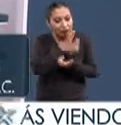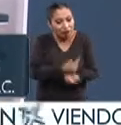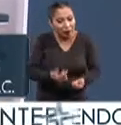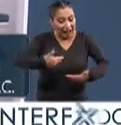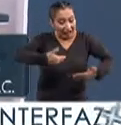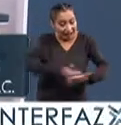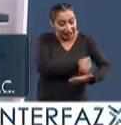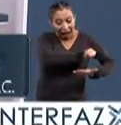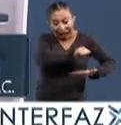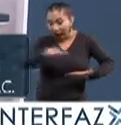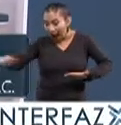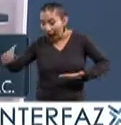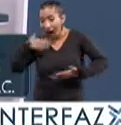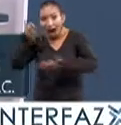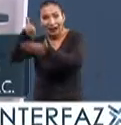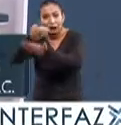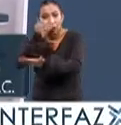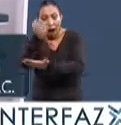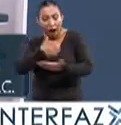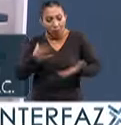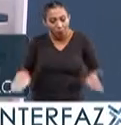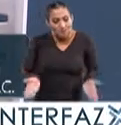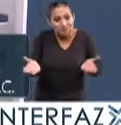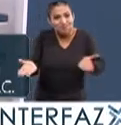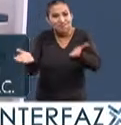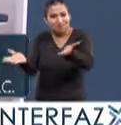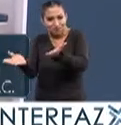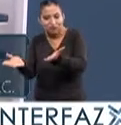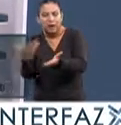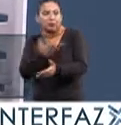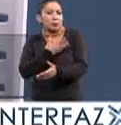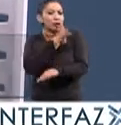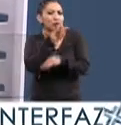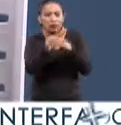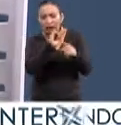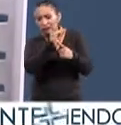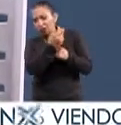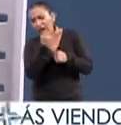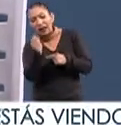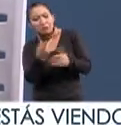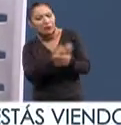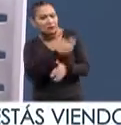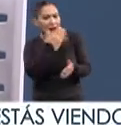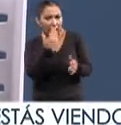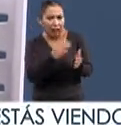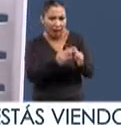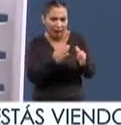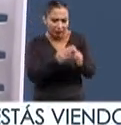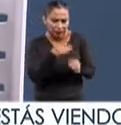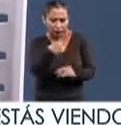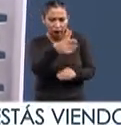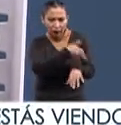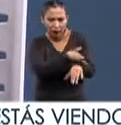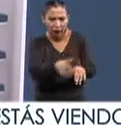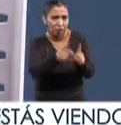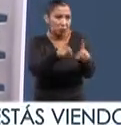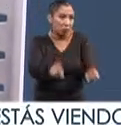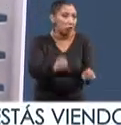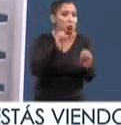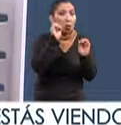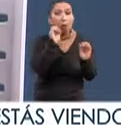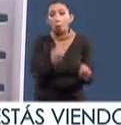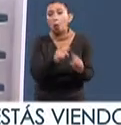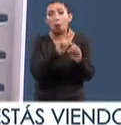desde que nace hasta que entra al colegio, ¿no? Claro. Tenemos toda la situación de lo que sucede en casa, que puede ser un